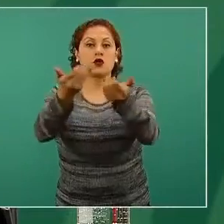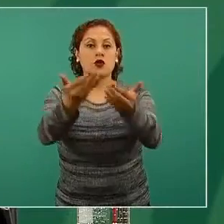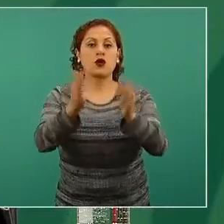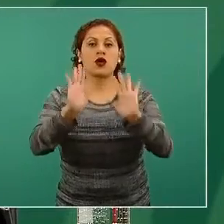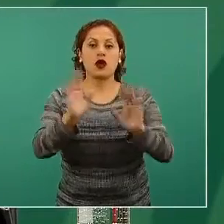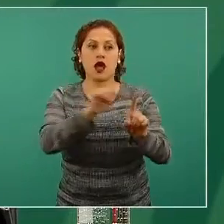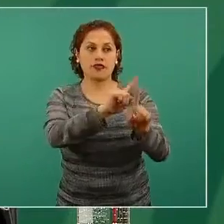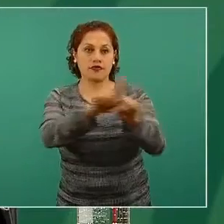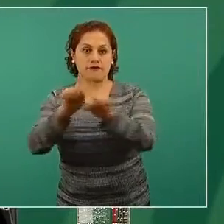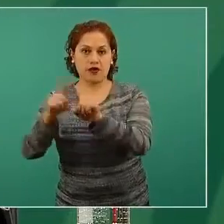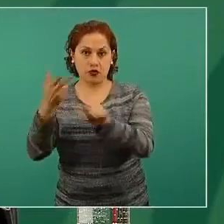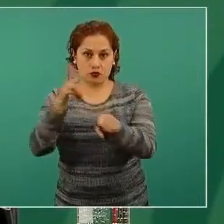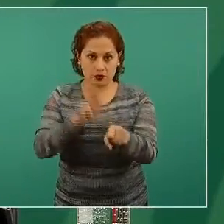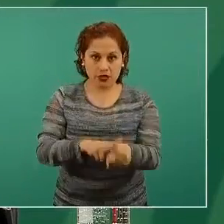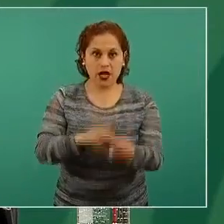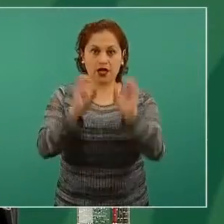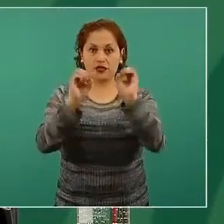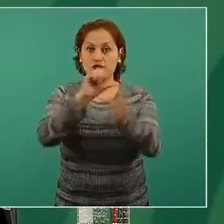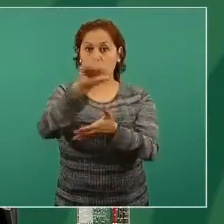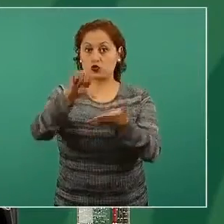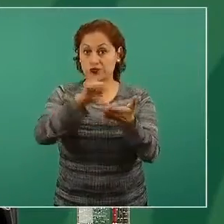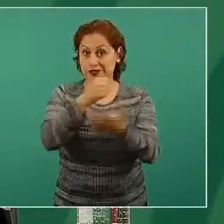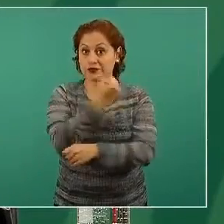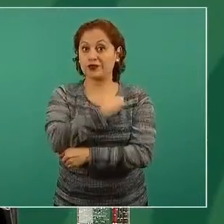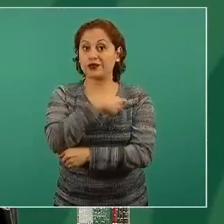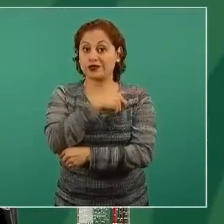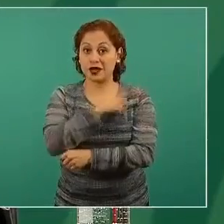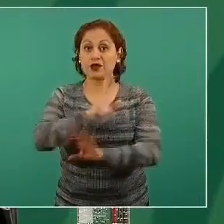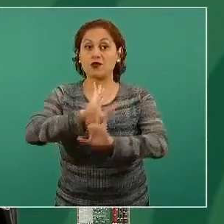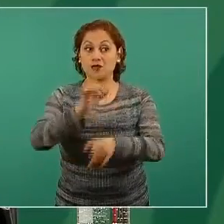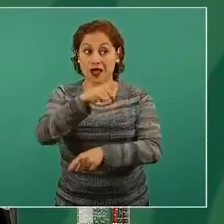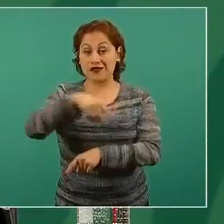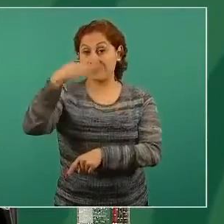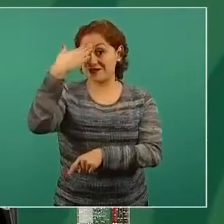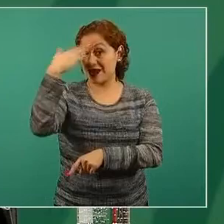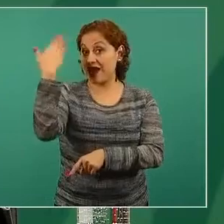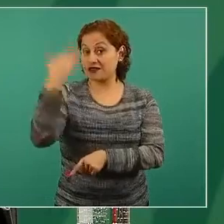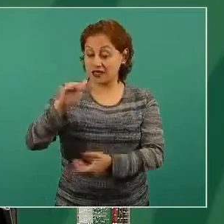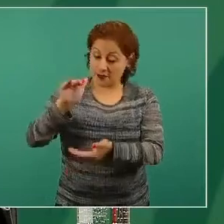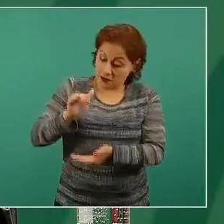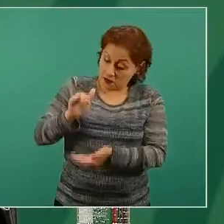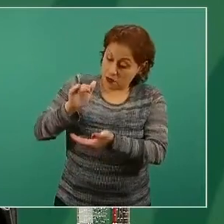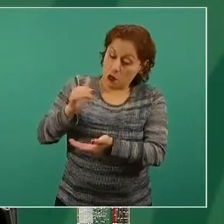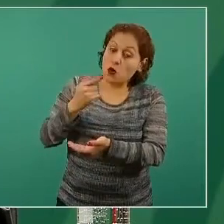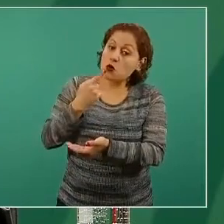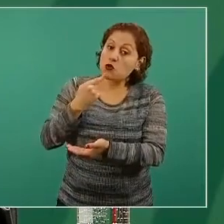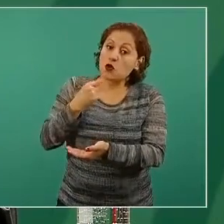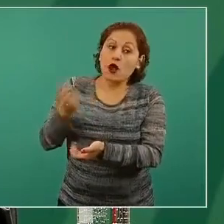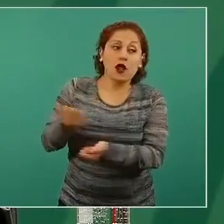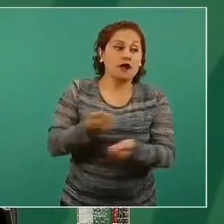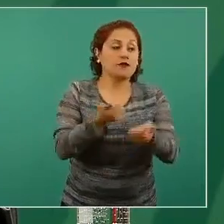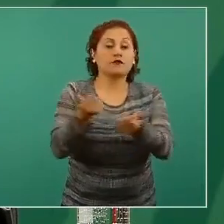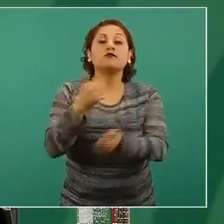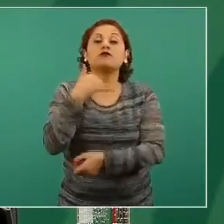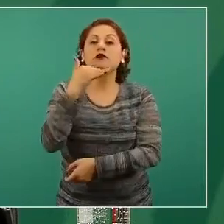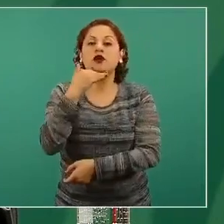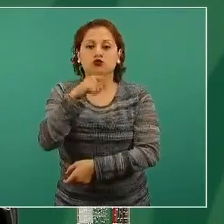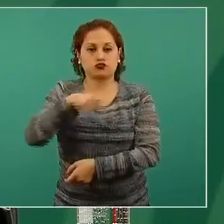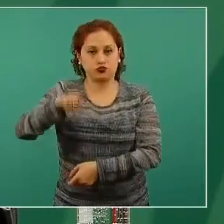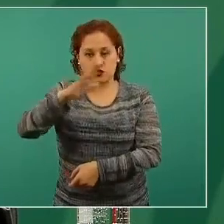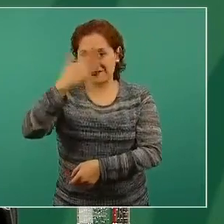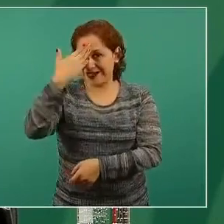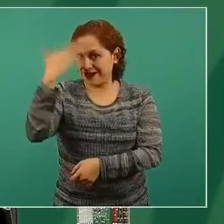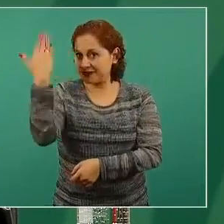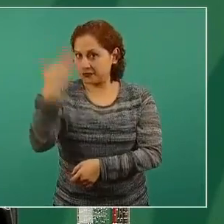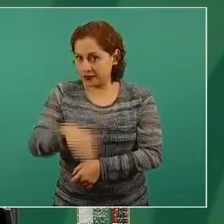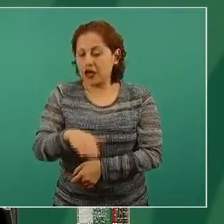y en aquellas unidades de salud que manejan este tipo de residuos. Es importante destacar que constantemente están en